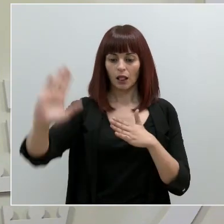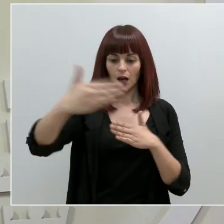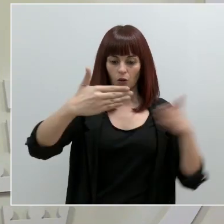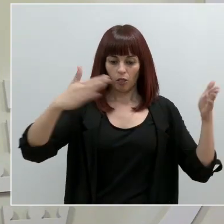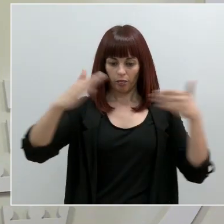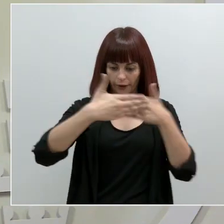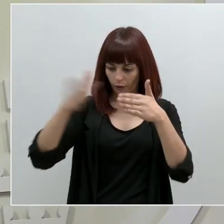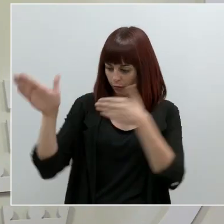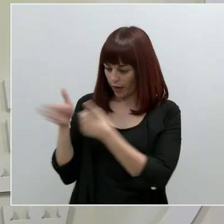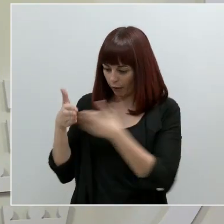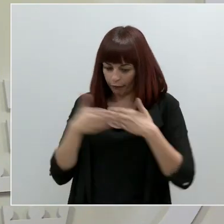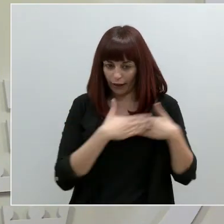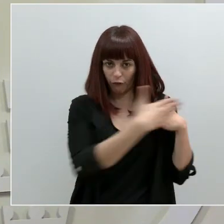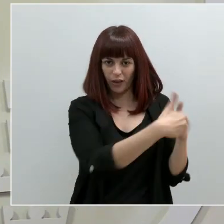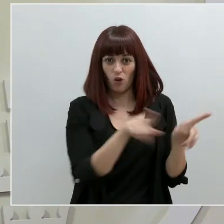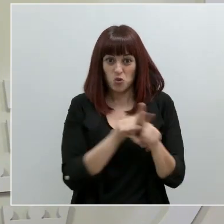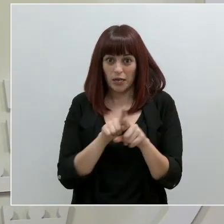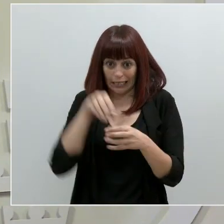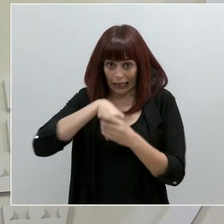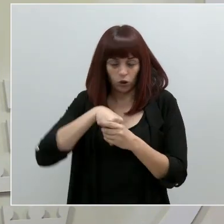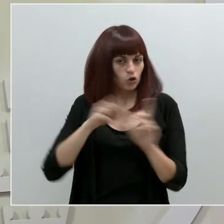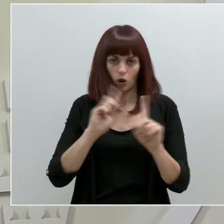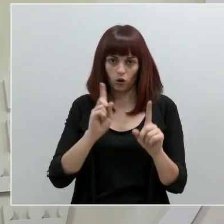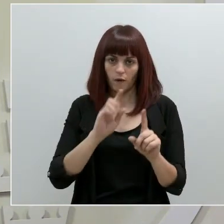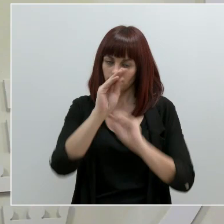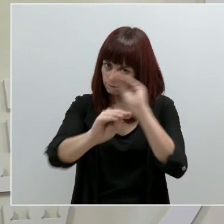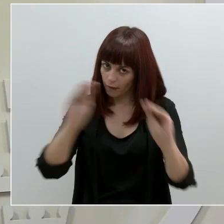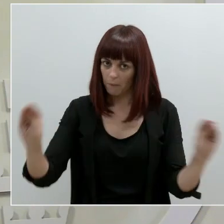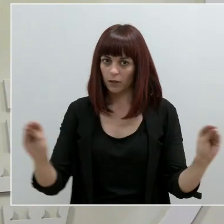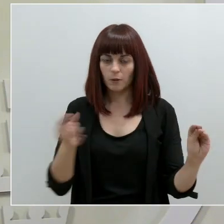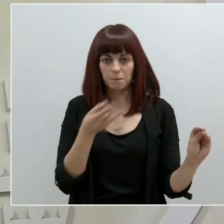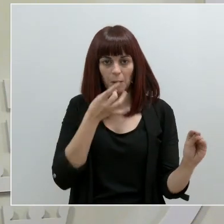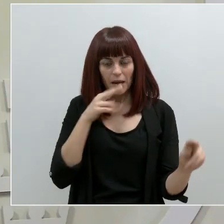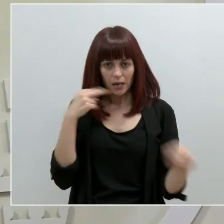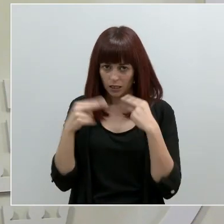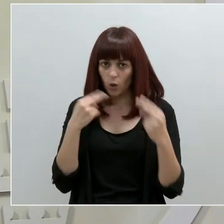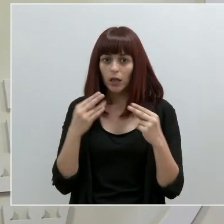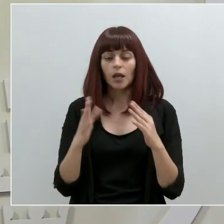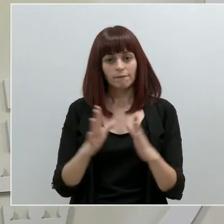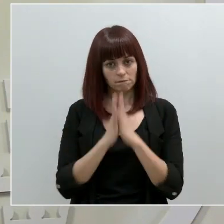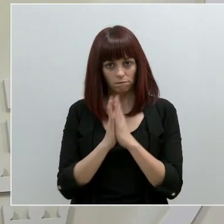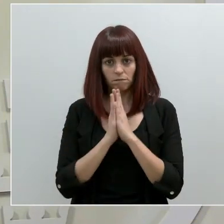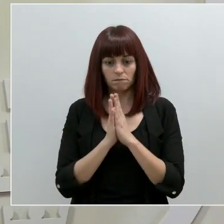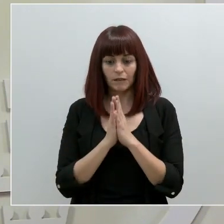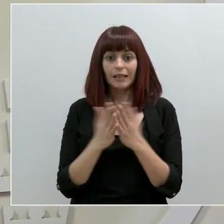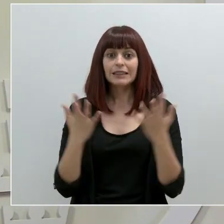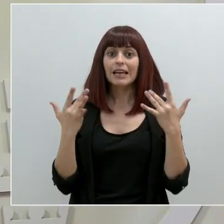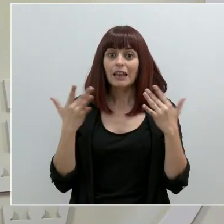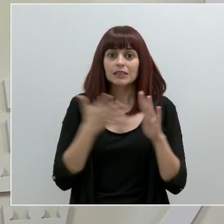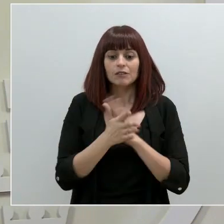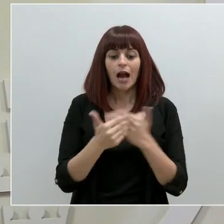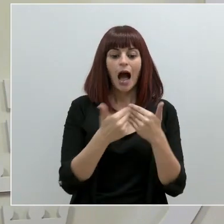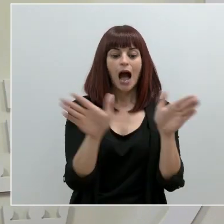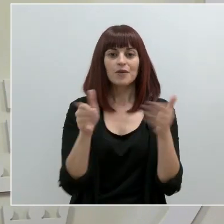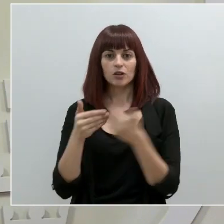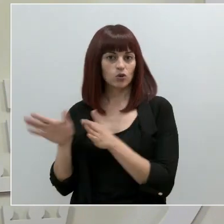como el interior. Eso yo creo que es un llamamiento tanto a las instituciones que tienen que vigilar el cumplimiento